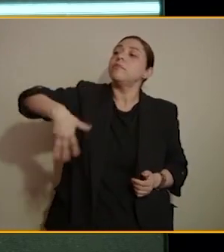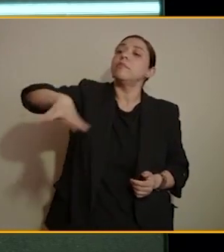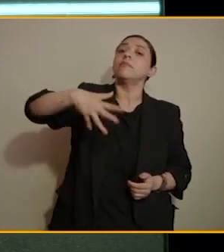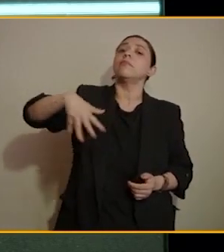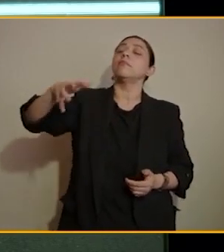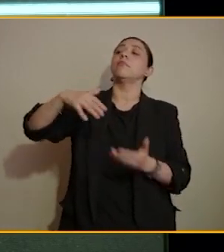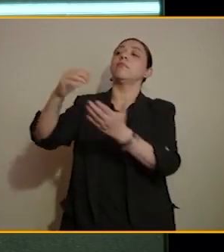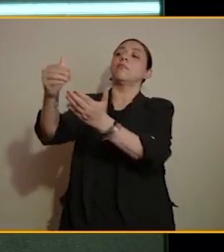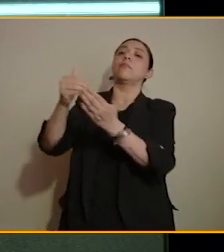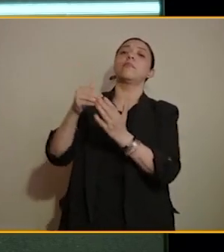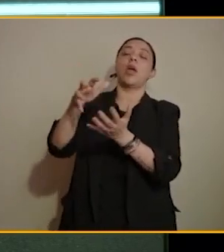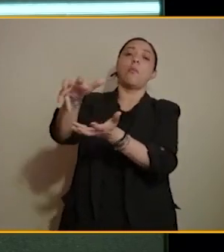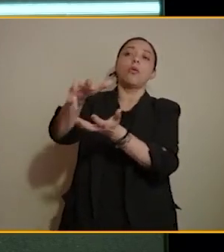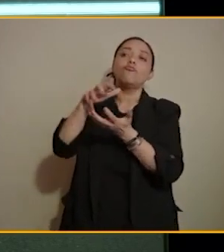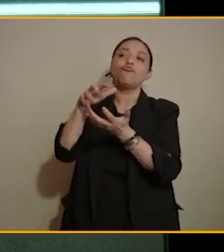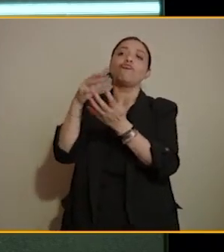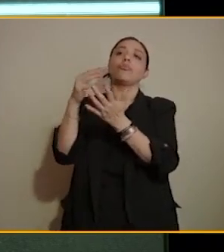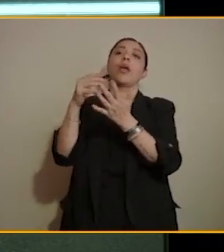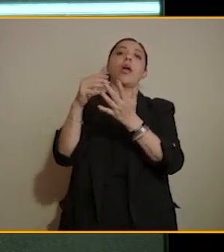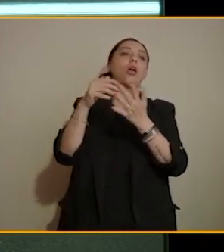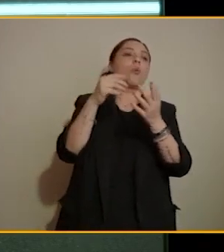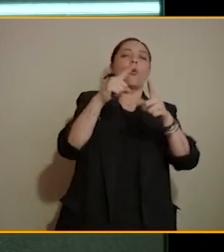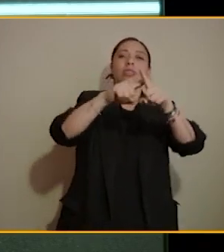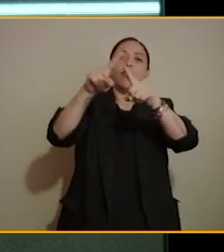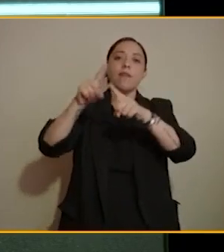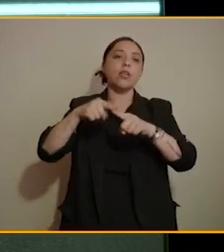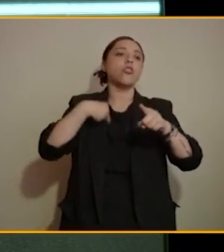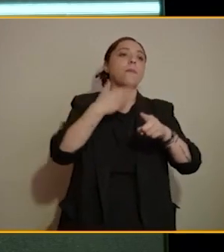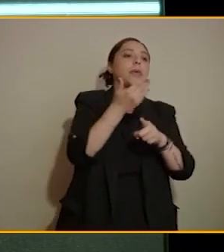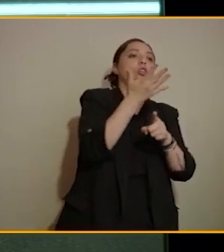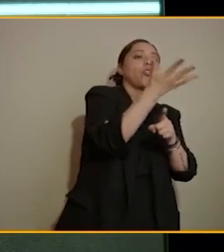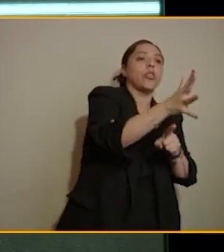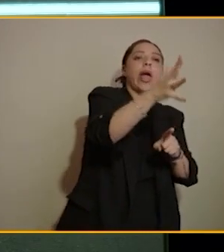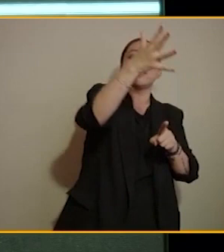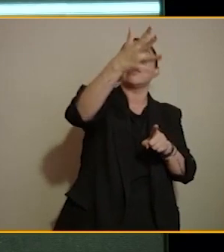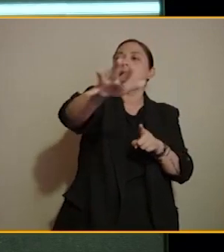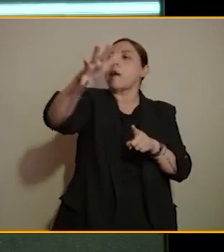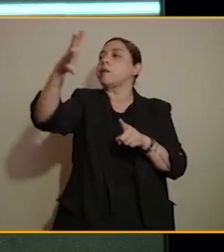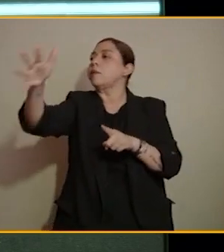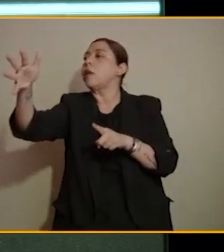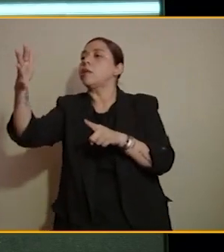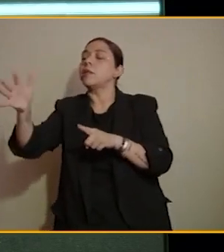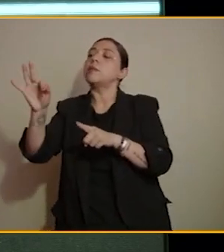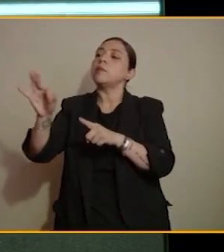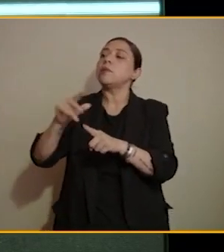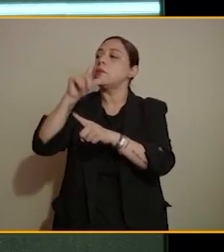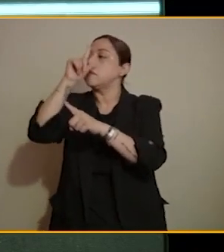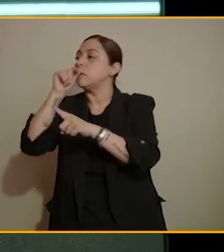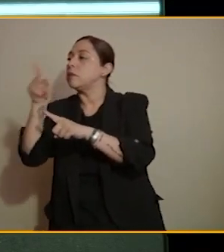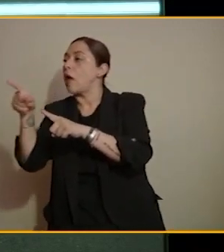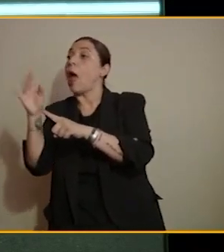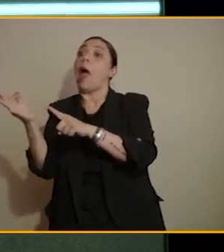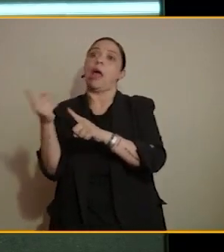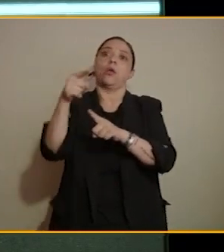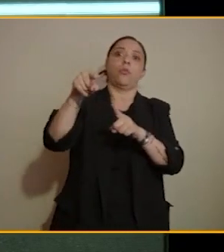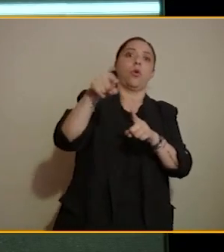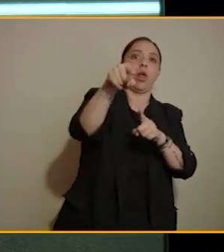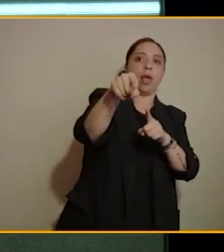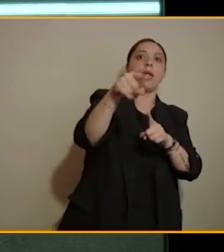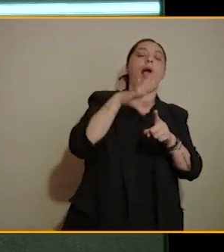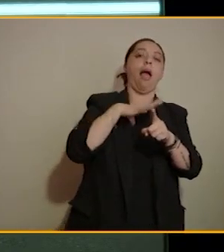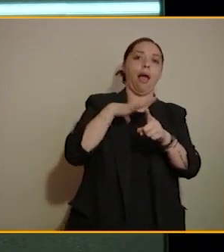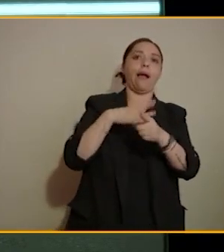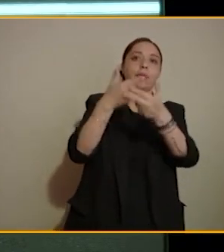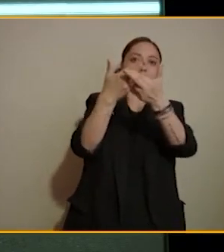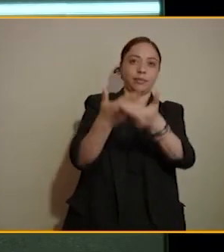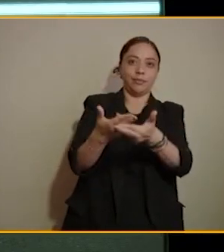yo pida 10 aquí, 10 aquí, 10 aquí, 10 aquí. Y cuando este me pueda quedar mal, entonces a lo mejor tenga un adicional